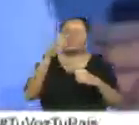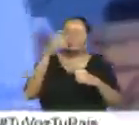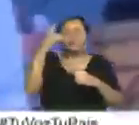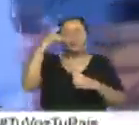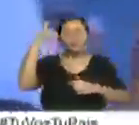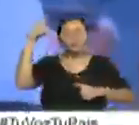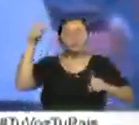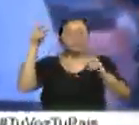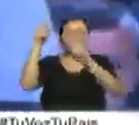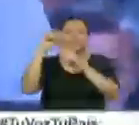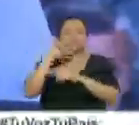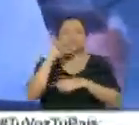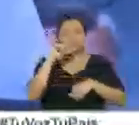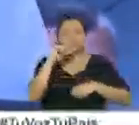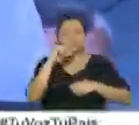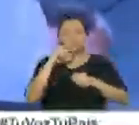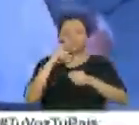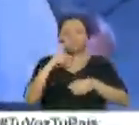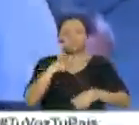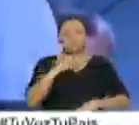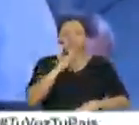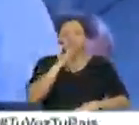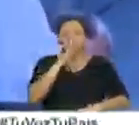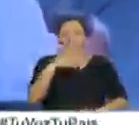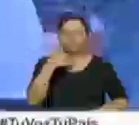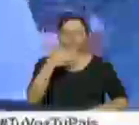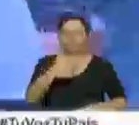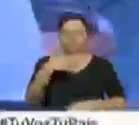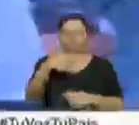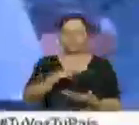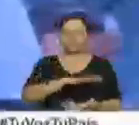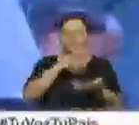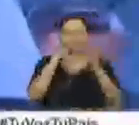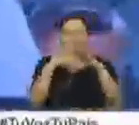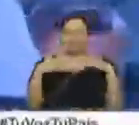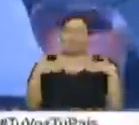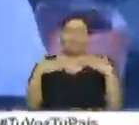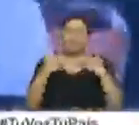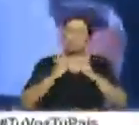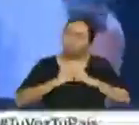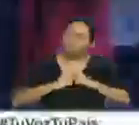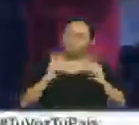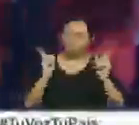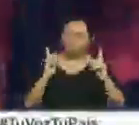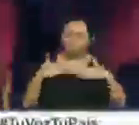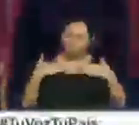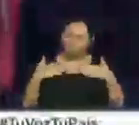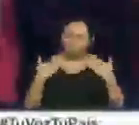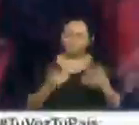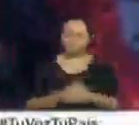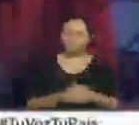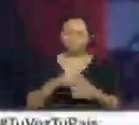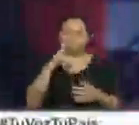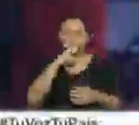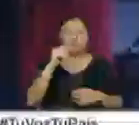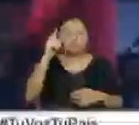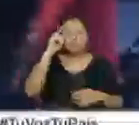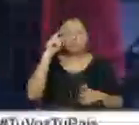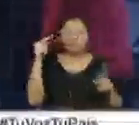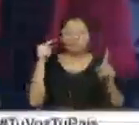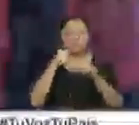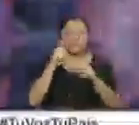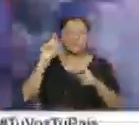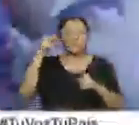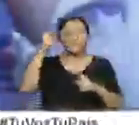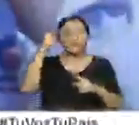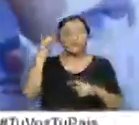esperanza. Esta siempre debe ser la revolución de la alegría. Rafael Correa, quien estuvo en el gobierno